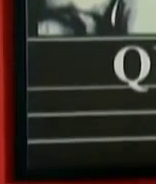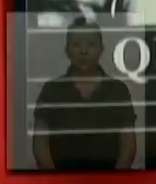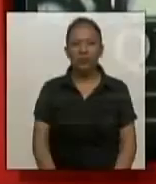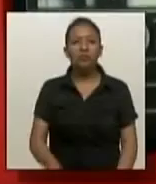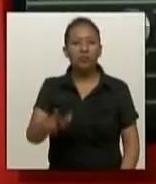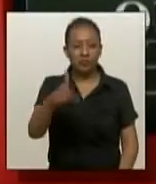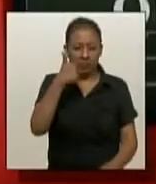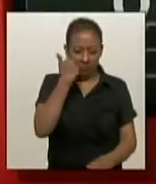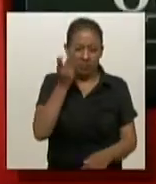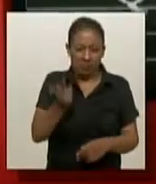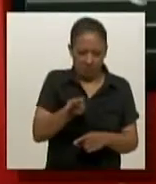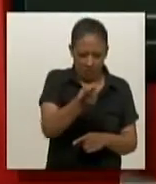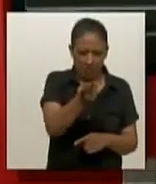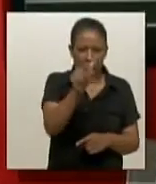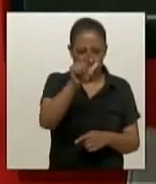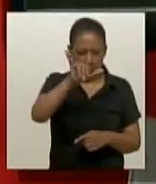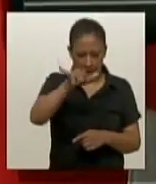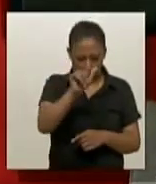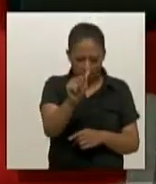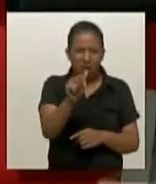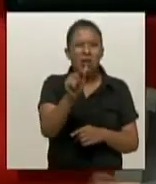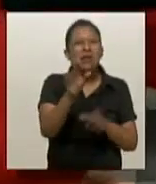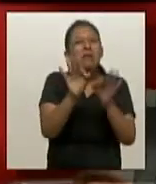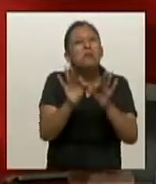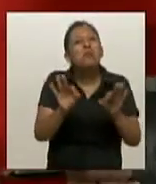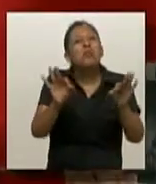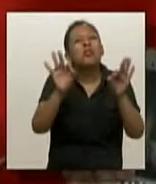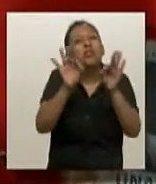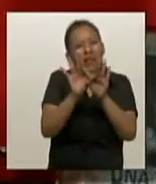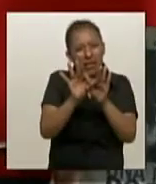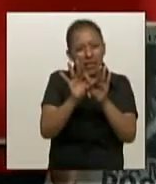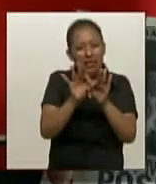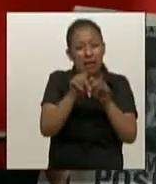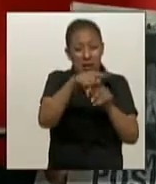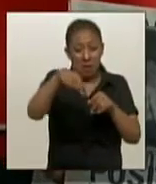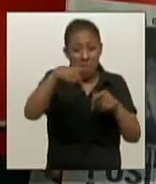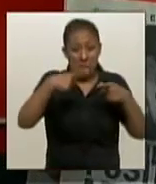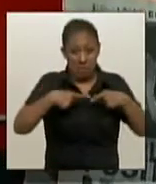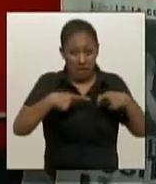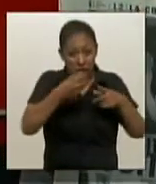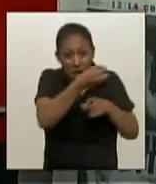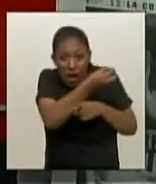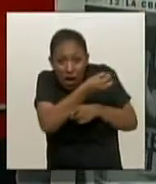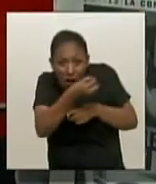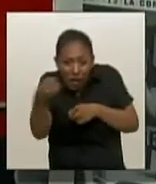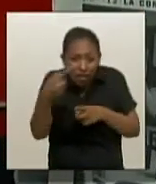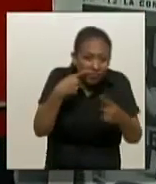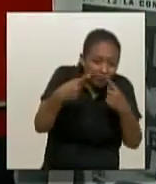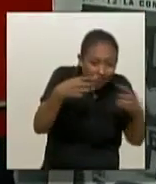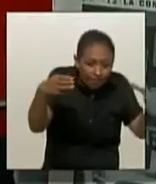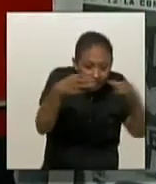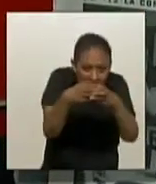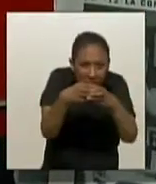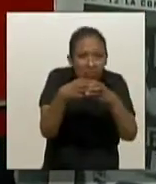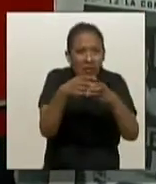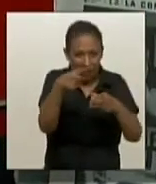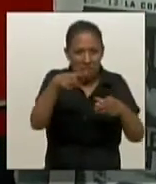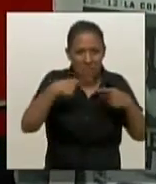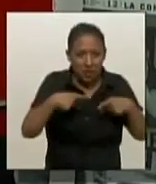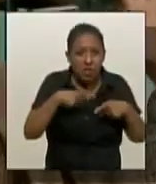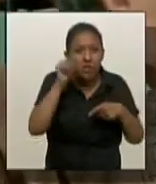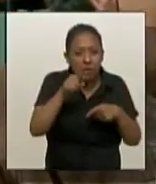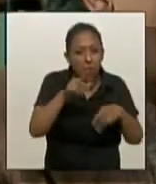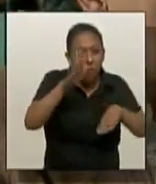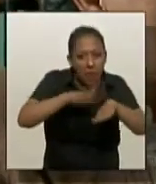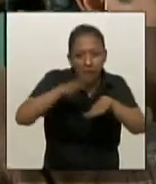Yo quiero preguntarte, Alejandro, ¿qué tan importante ha sido la organización de estas personas y de verdad la